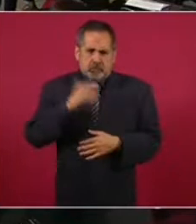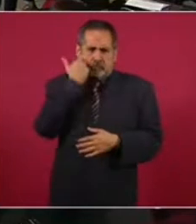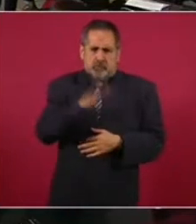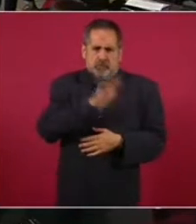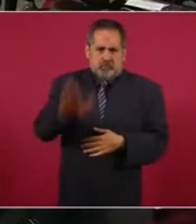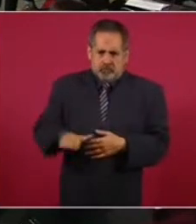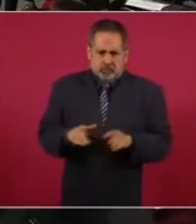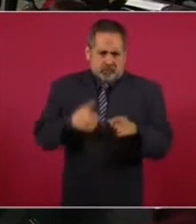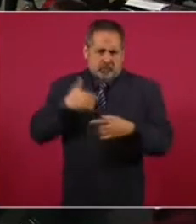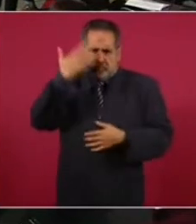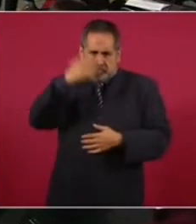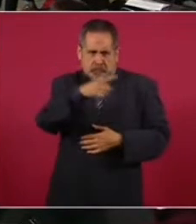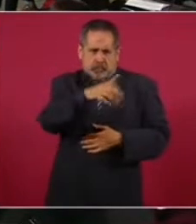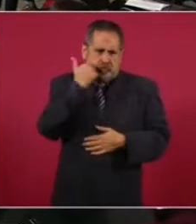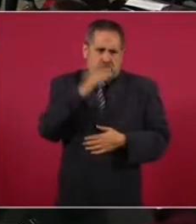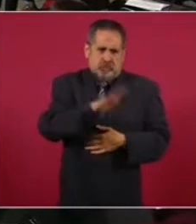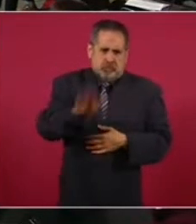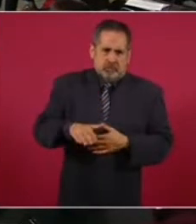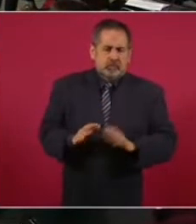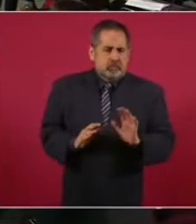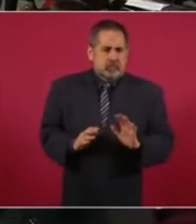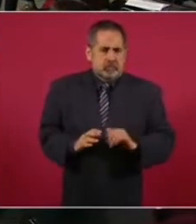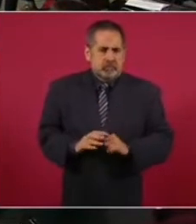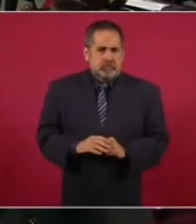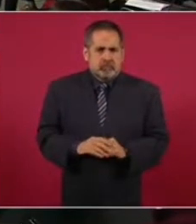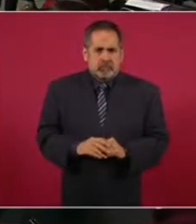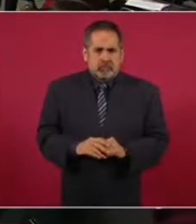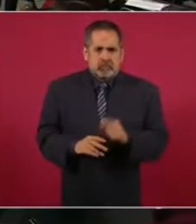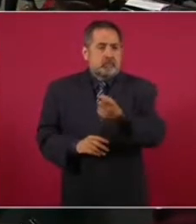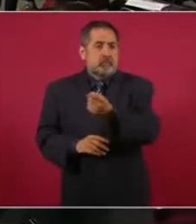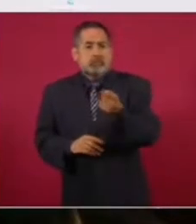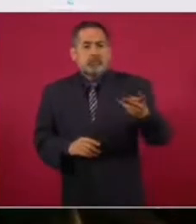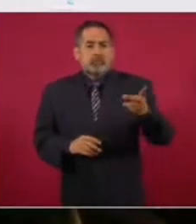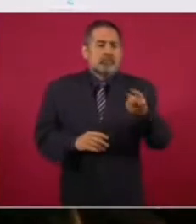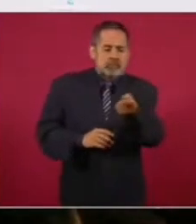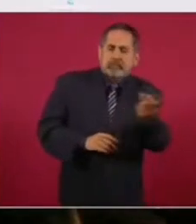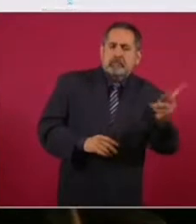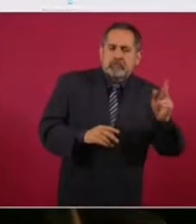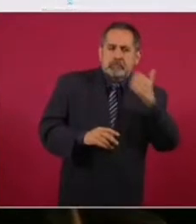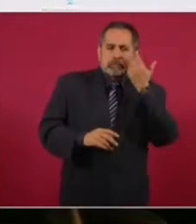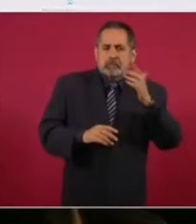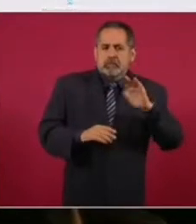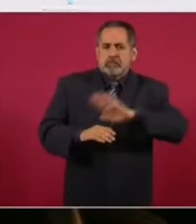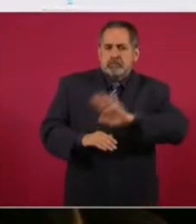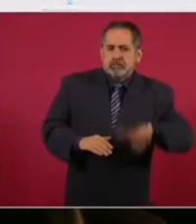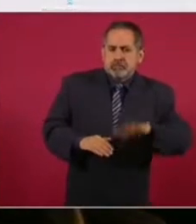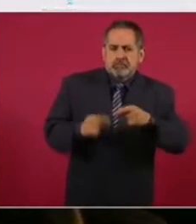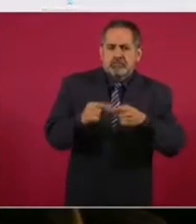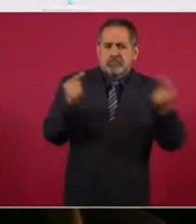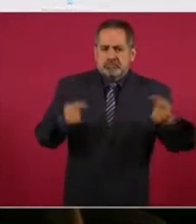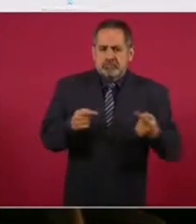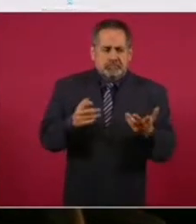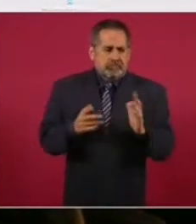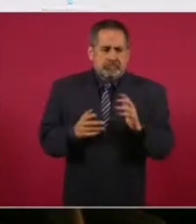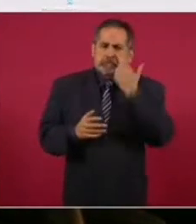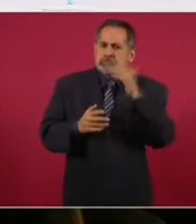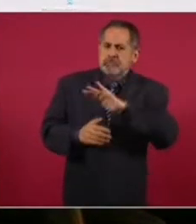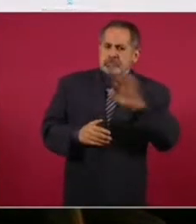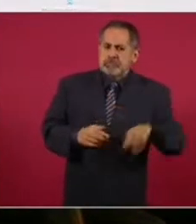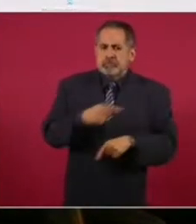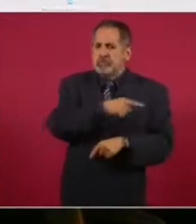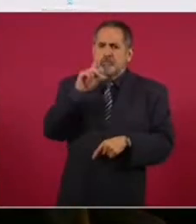menos usted, no, por supuesto. No. Sí hay quienes quieren muertos, ¿no? ¿Cómo no? Mis adversarios, nuestros adversarios,